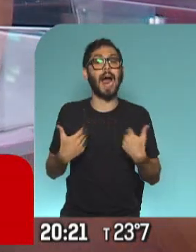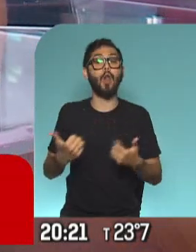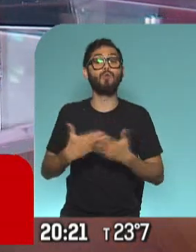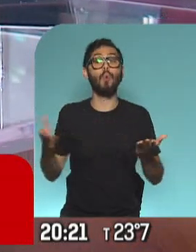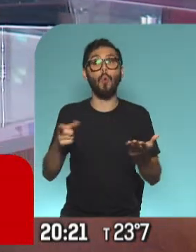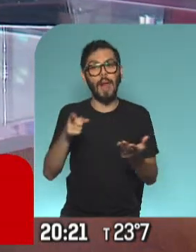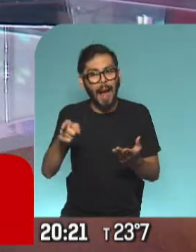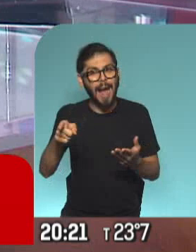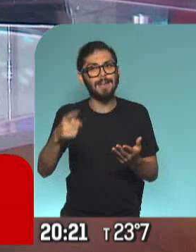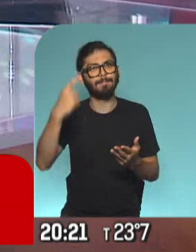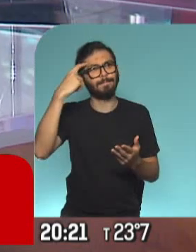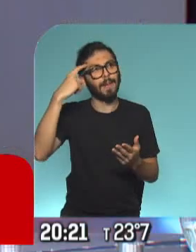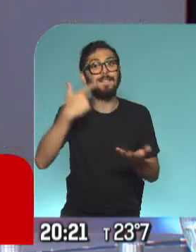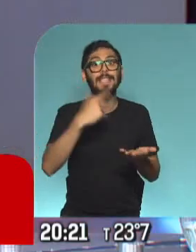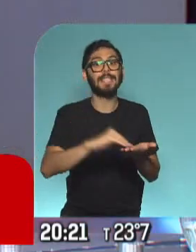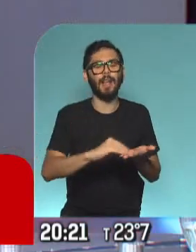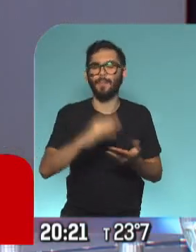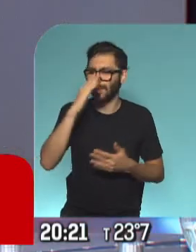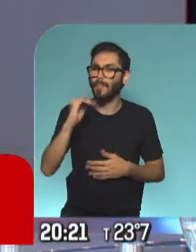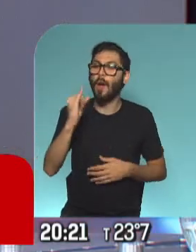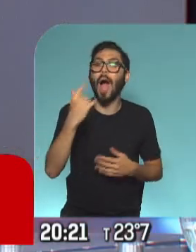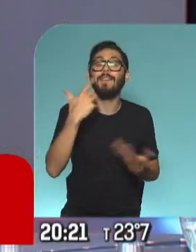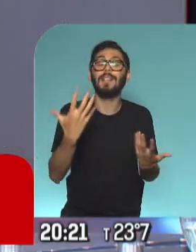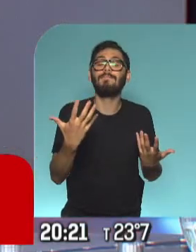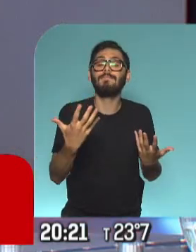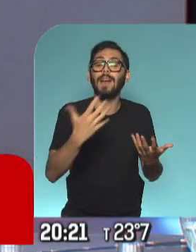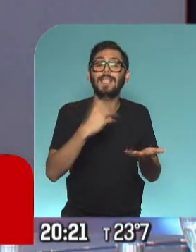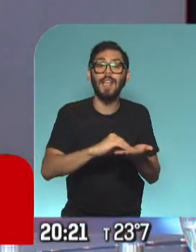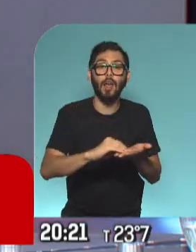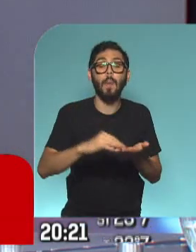pensar en lo que va a pasar en el Senado. Después nos contás lo que puede llegar a pasar, quizás 29 de diciembre.